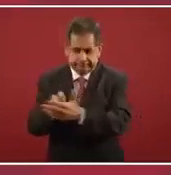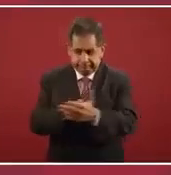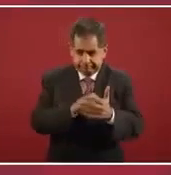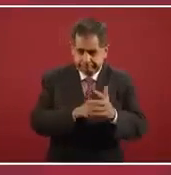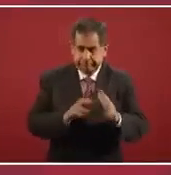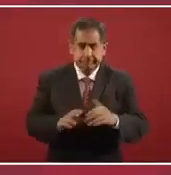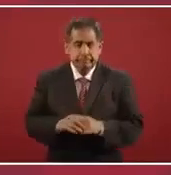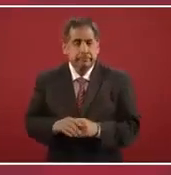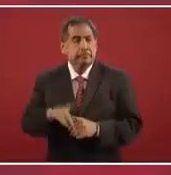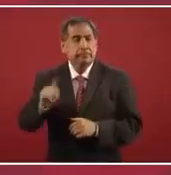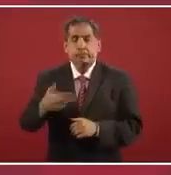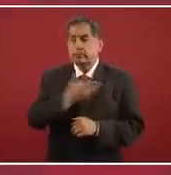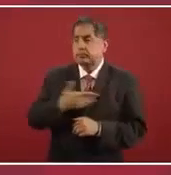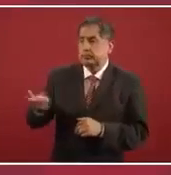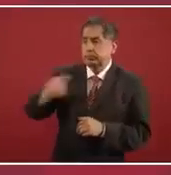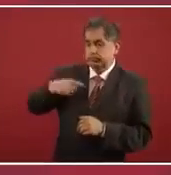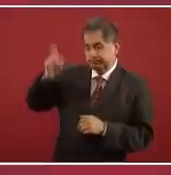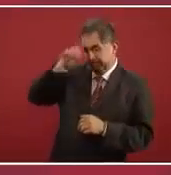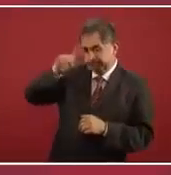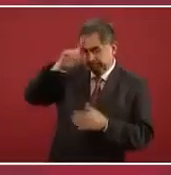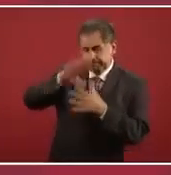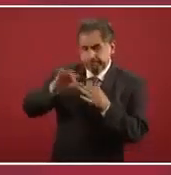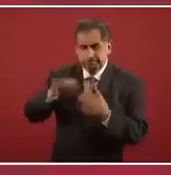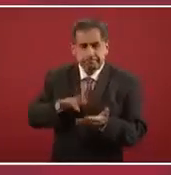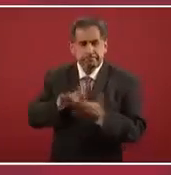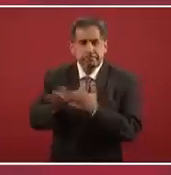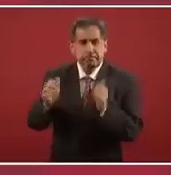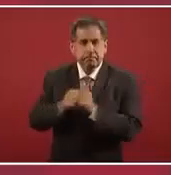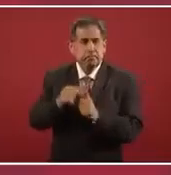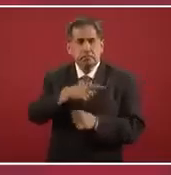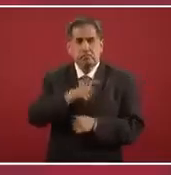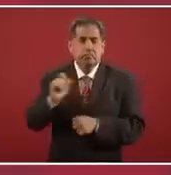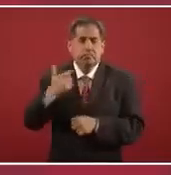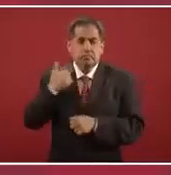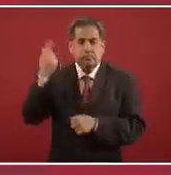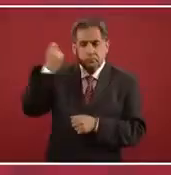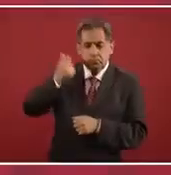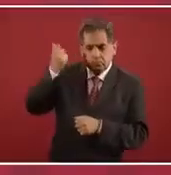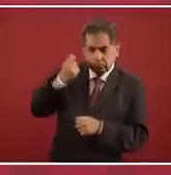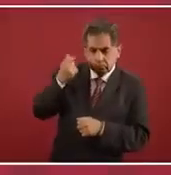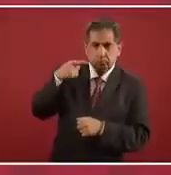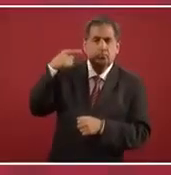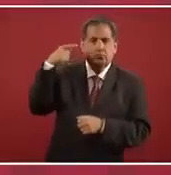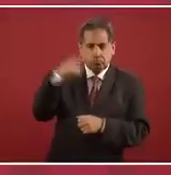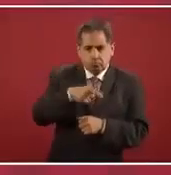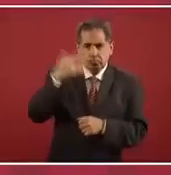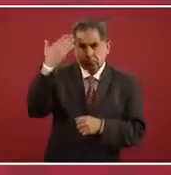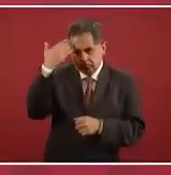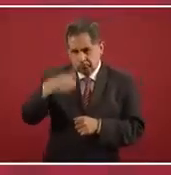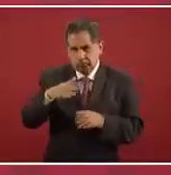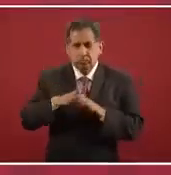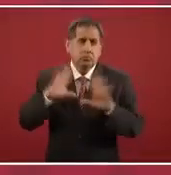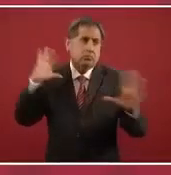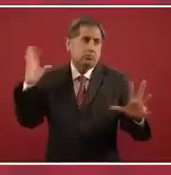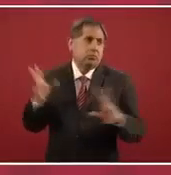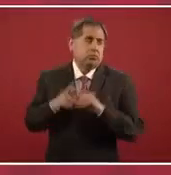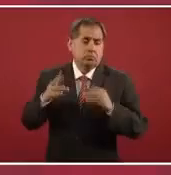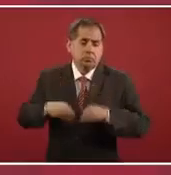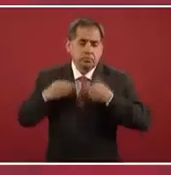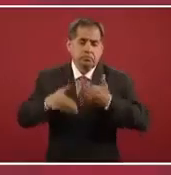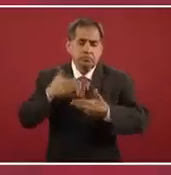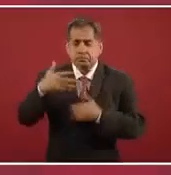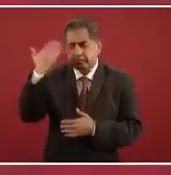El presidente nos recomendó muchísimo que nos apoyáramos de los jubilados, quienes pasaron toda una vida en el